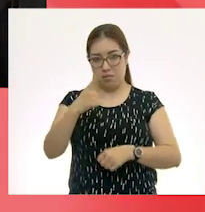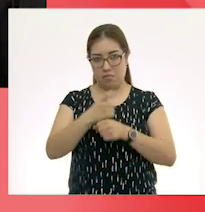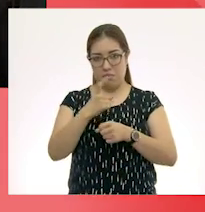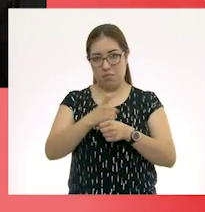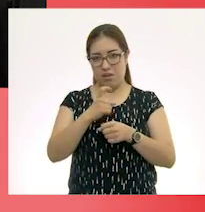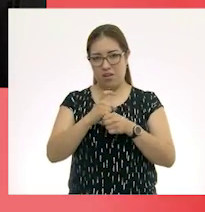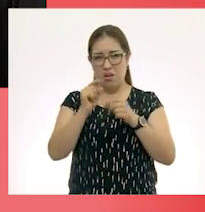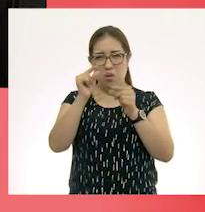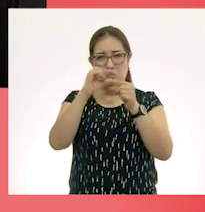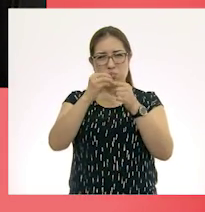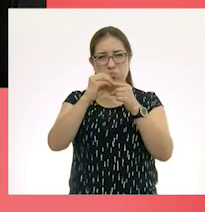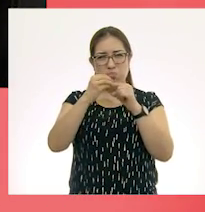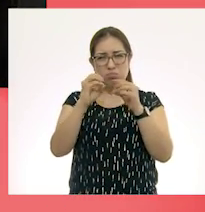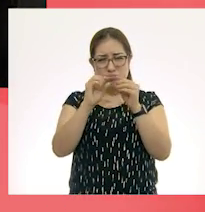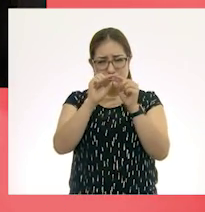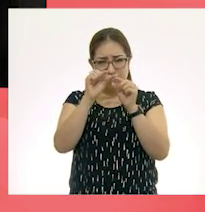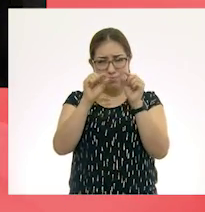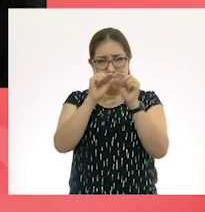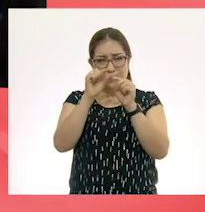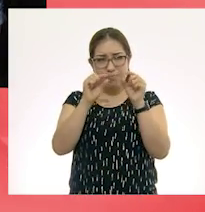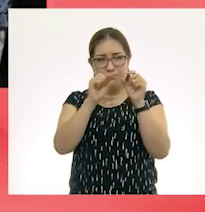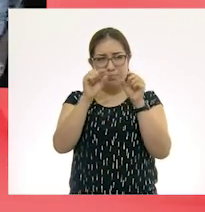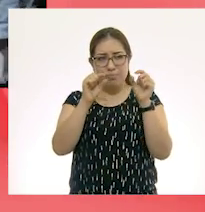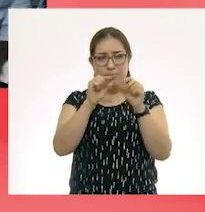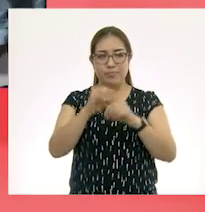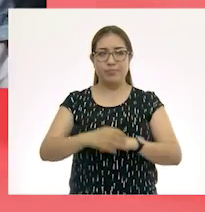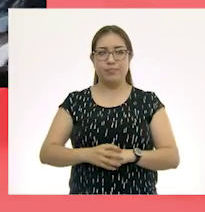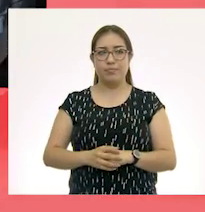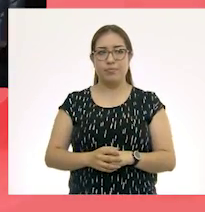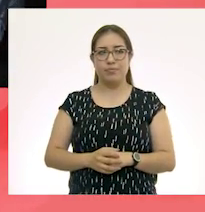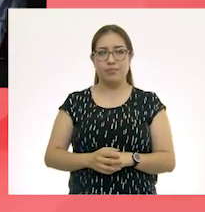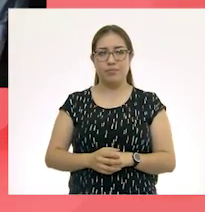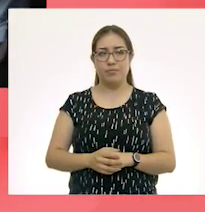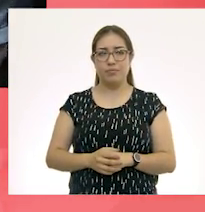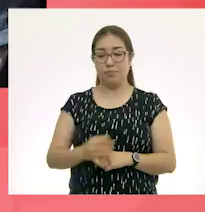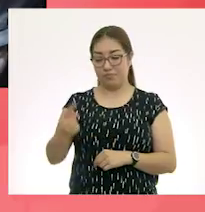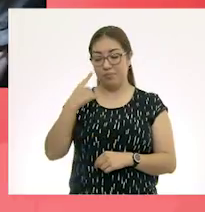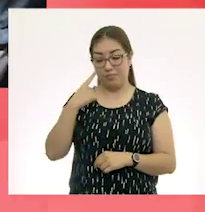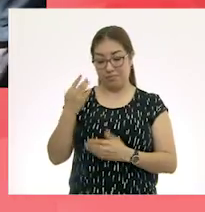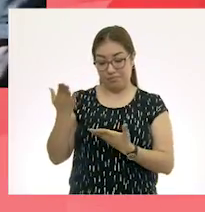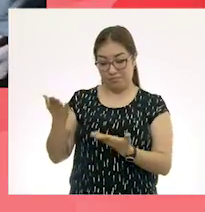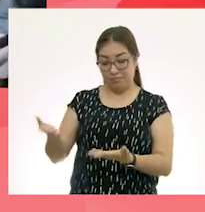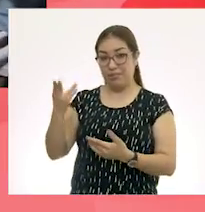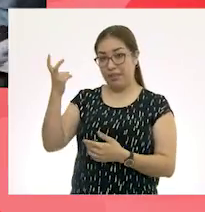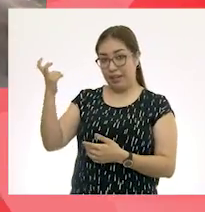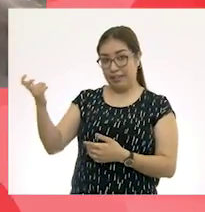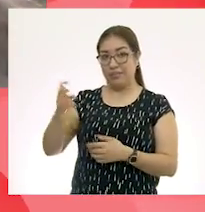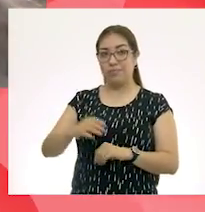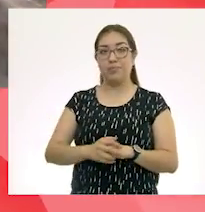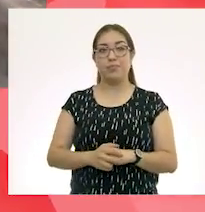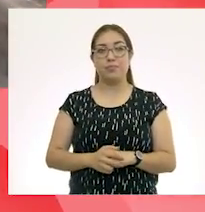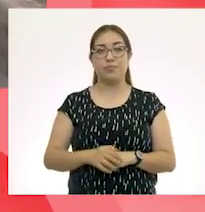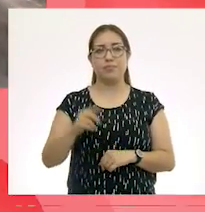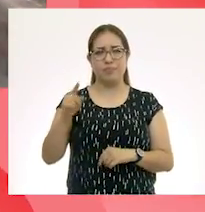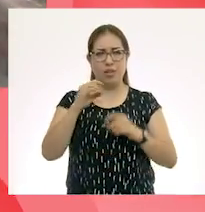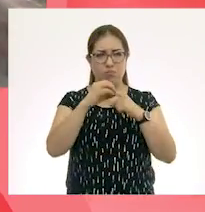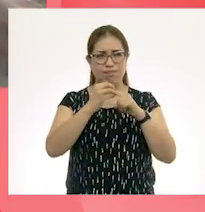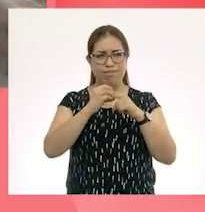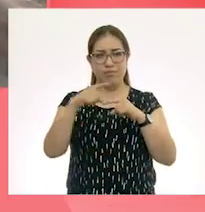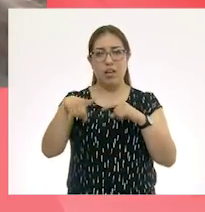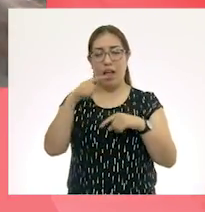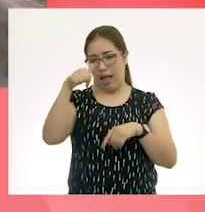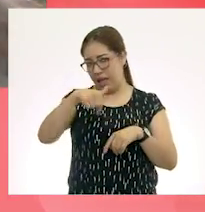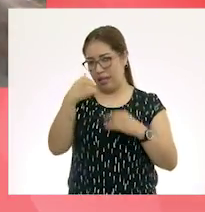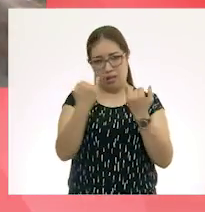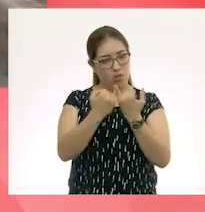el garbanzo en el comal. ¿Nos enseñan los garbanzos? Aquí están los garbanzos, sí. Estos son los garbanzos. Sí, Y son los garbanzos que se cultivan aquí